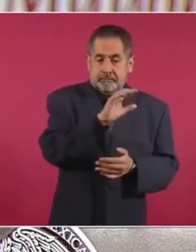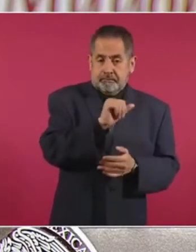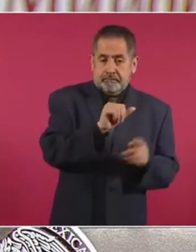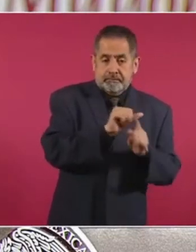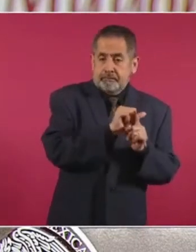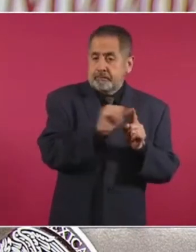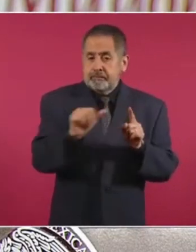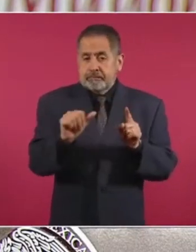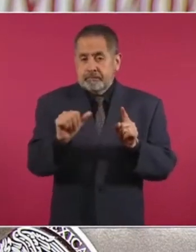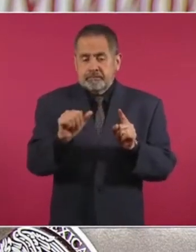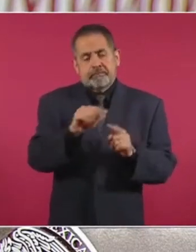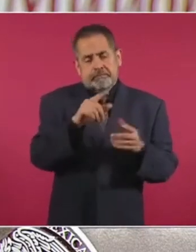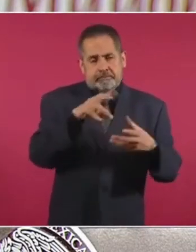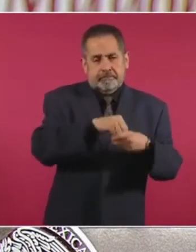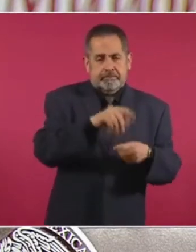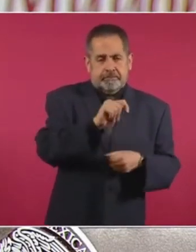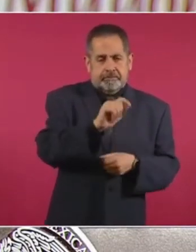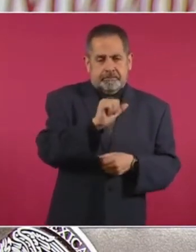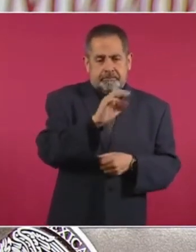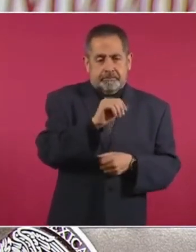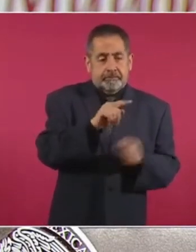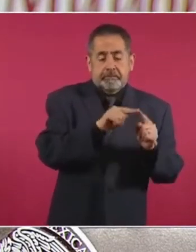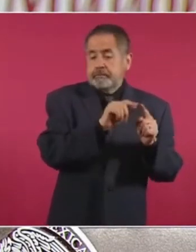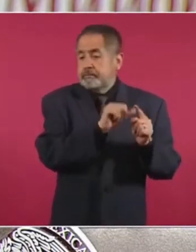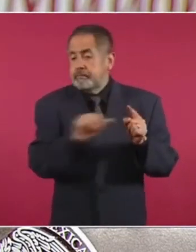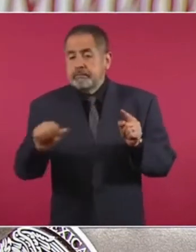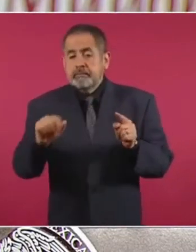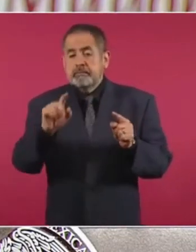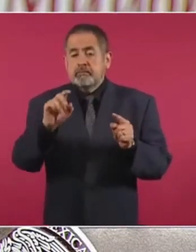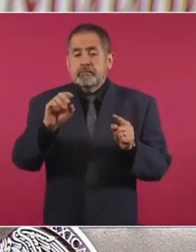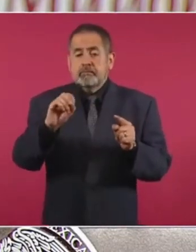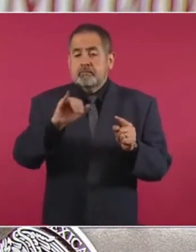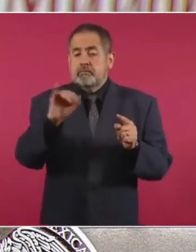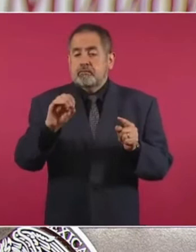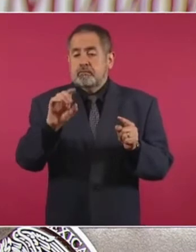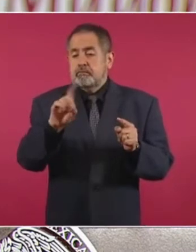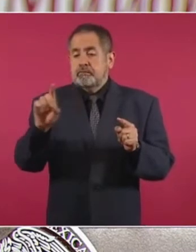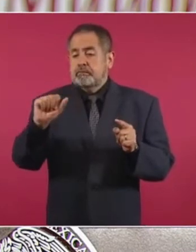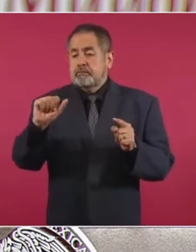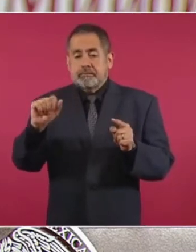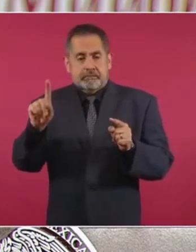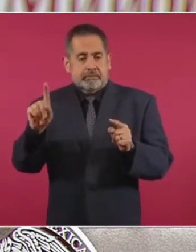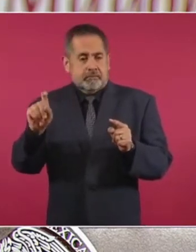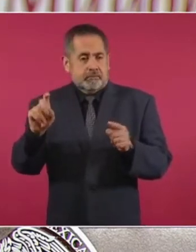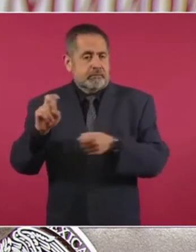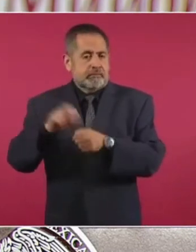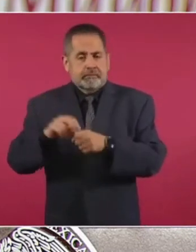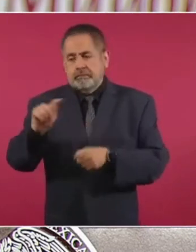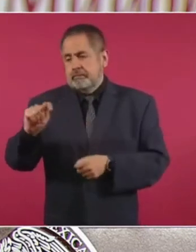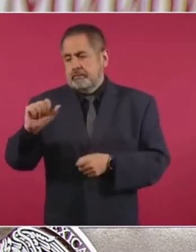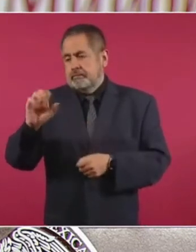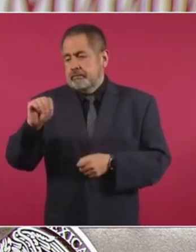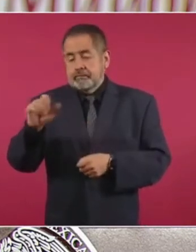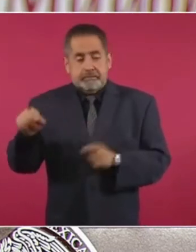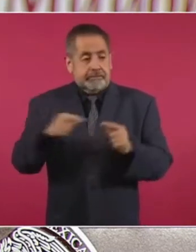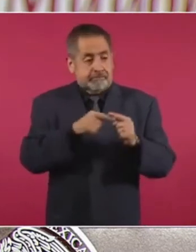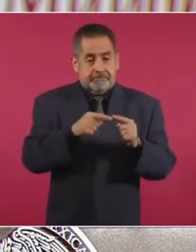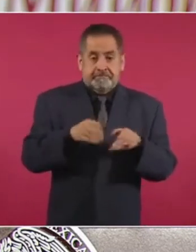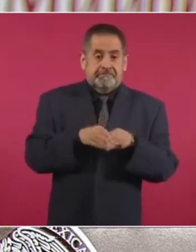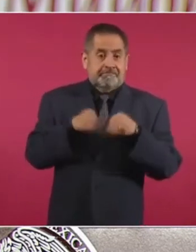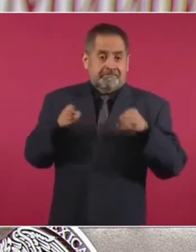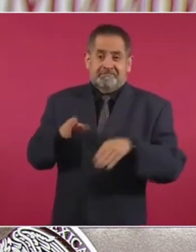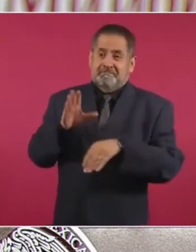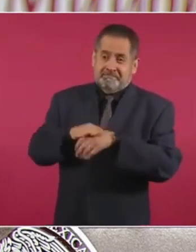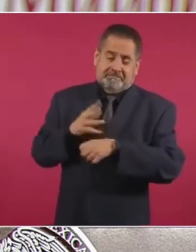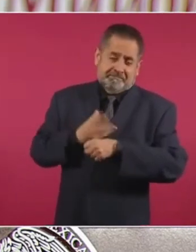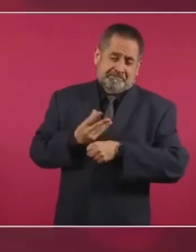hasta Ciudad Azteca en Tecámac hasta Ojo de Agua. Ciudad Azteca en Ecatepec hasta Ojo de Agua en Tecámac, y que se amplió